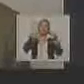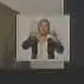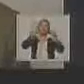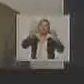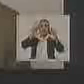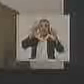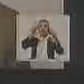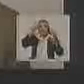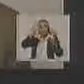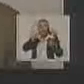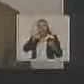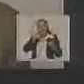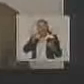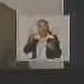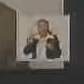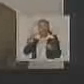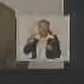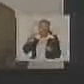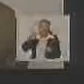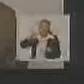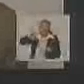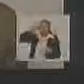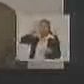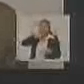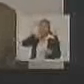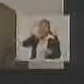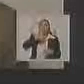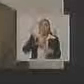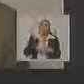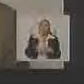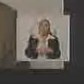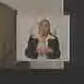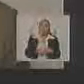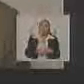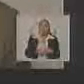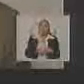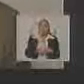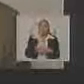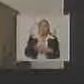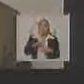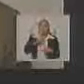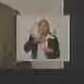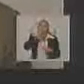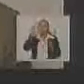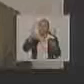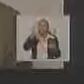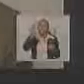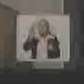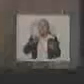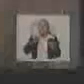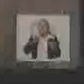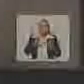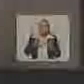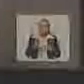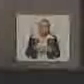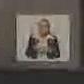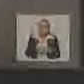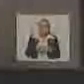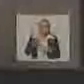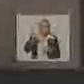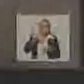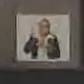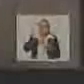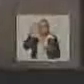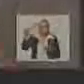adultos y de menores que necesiten. Muchas de ellas tienen una vocación que no está acabada, que solo está dormida.